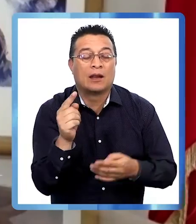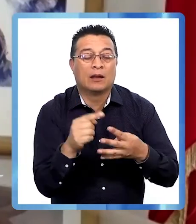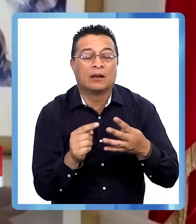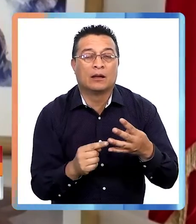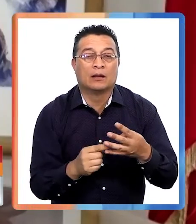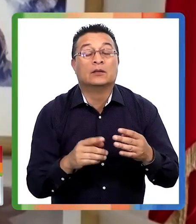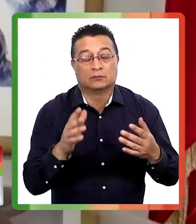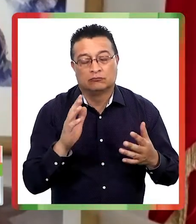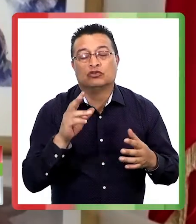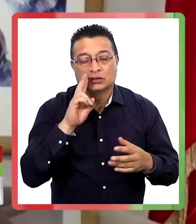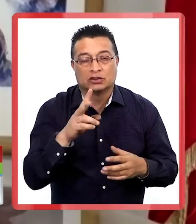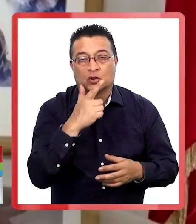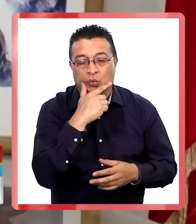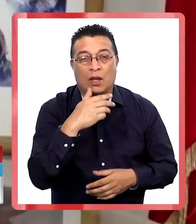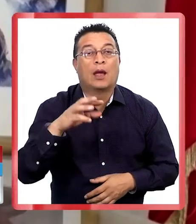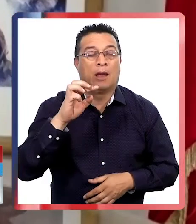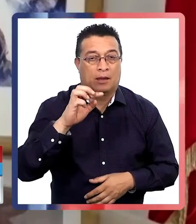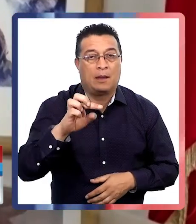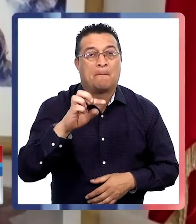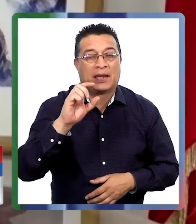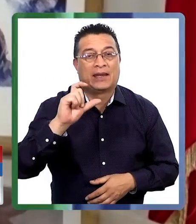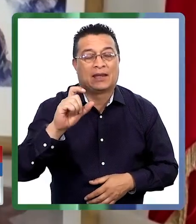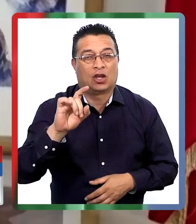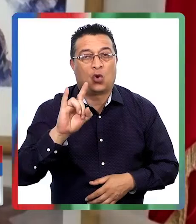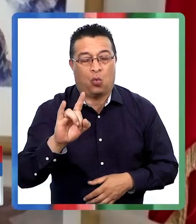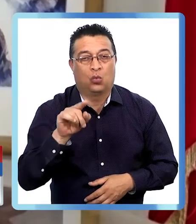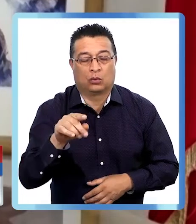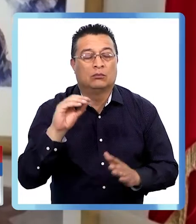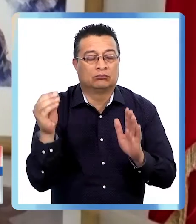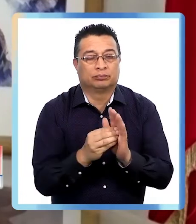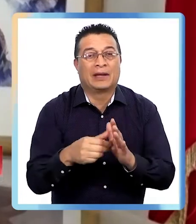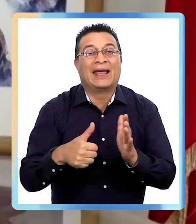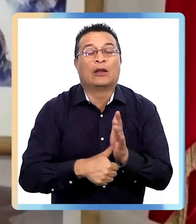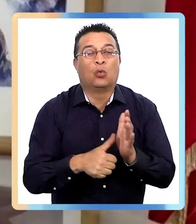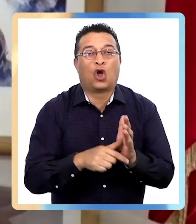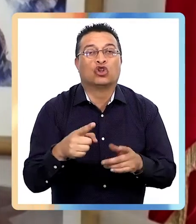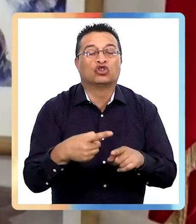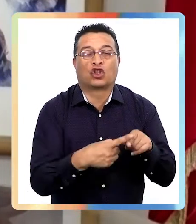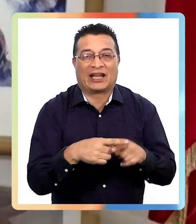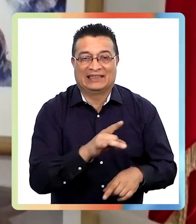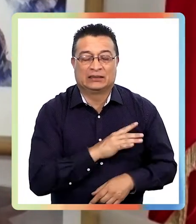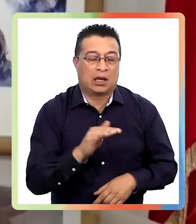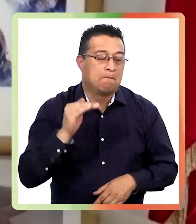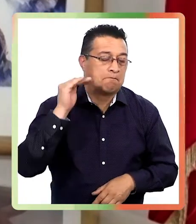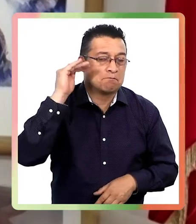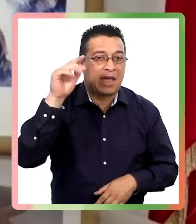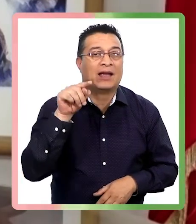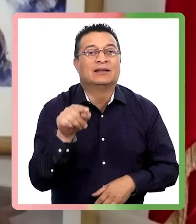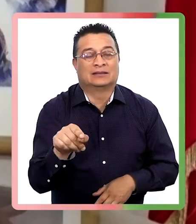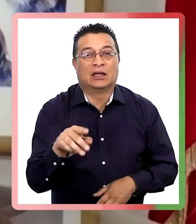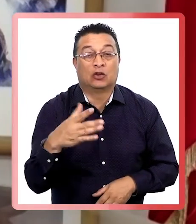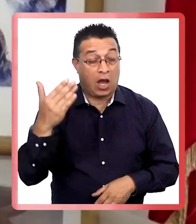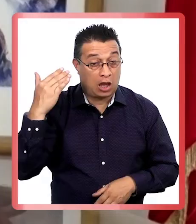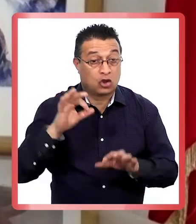discusión, Scarlett, la pensión garantizada universal. Ese es un hito en la seguridad social del país porque nunca antes